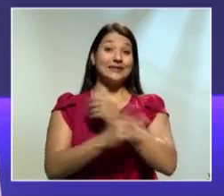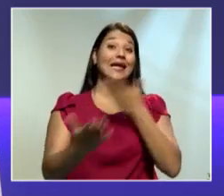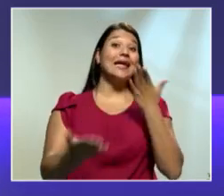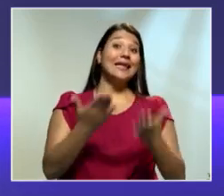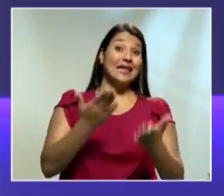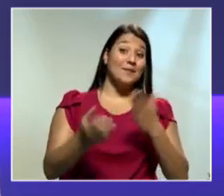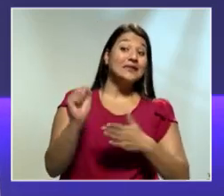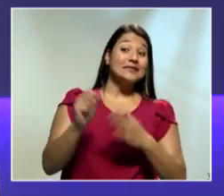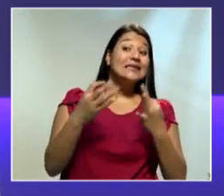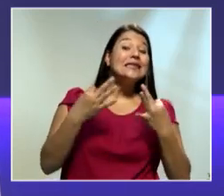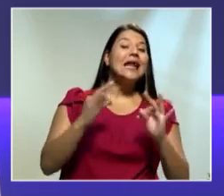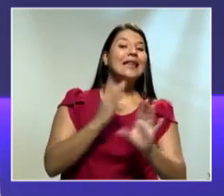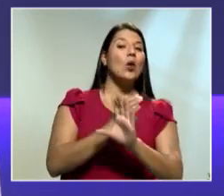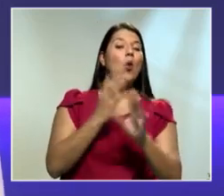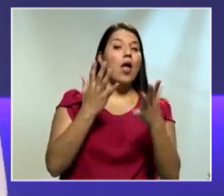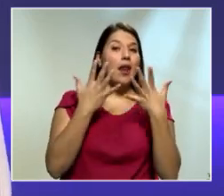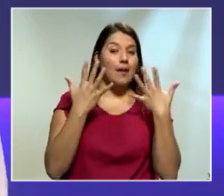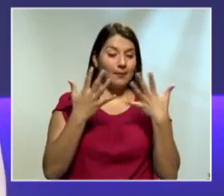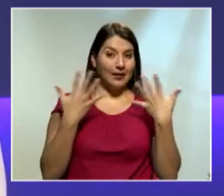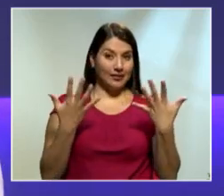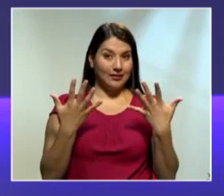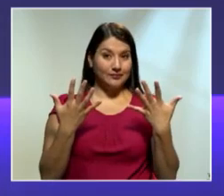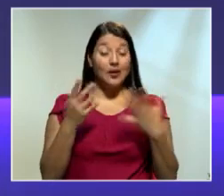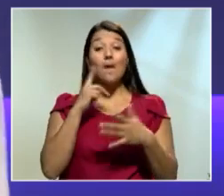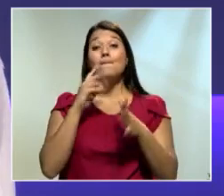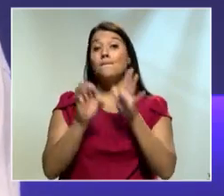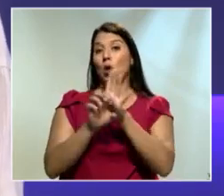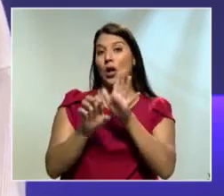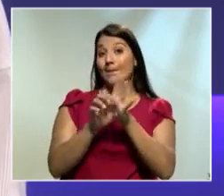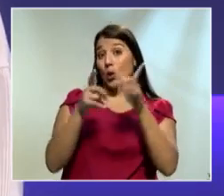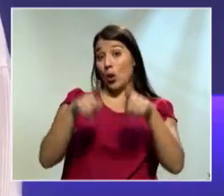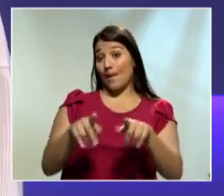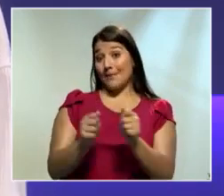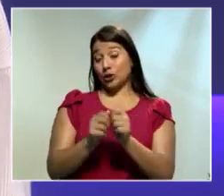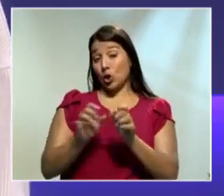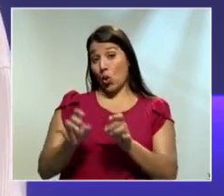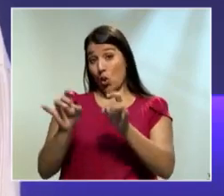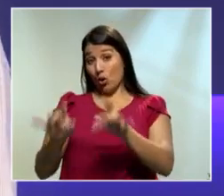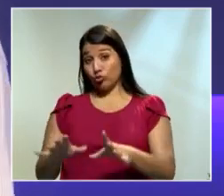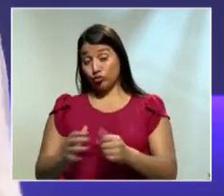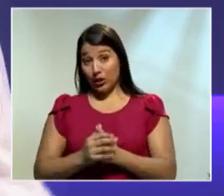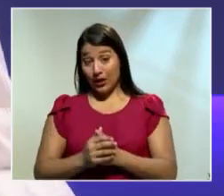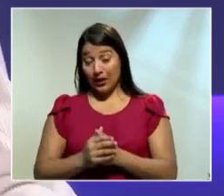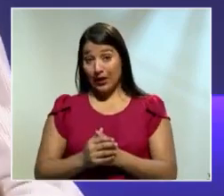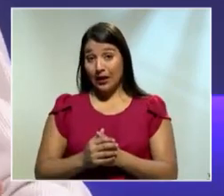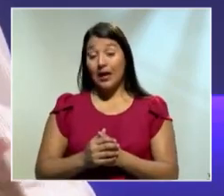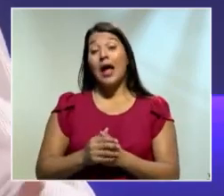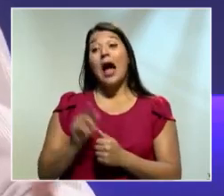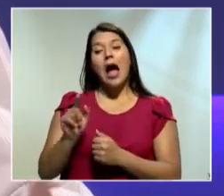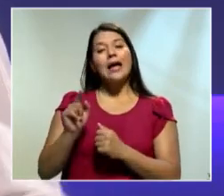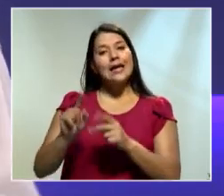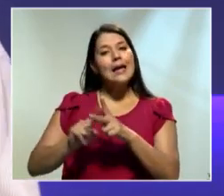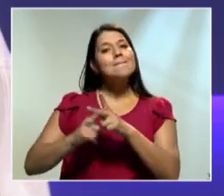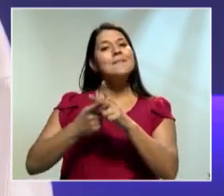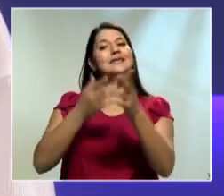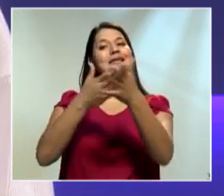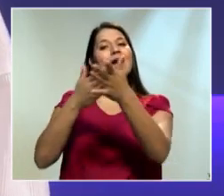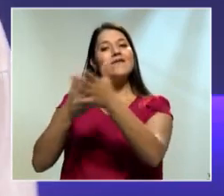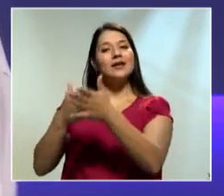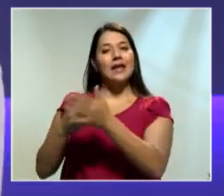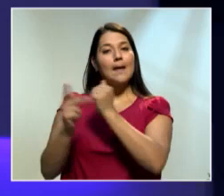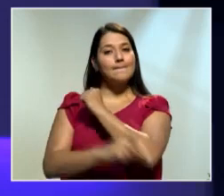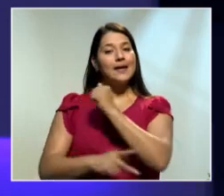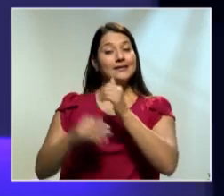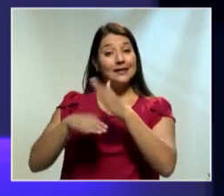una acción climática un poco más contundente. Tal es el caso de lo que está pasando con Australia, que ahora sus emisiones también están comenzando a afectar a países